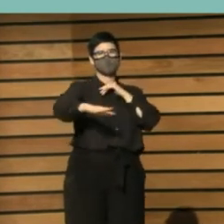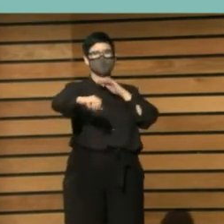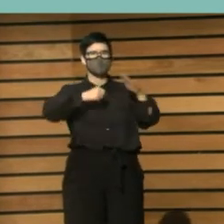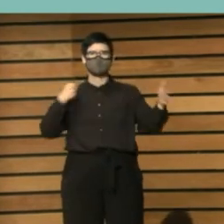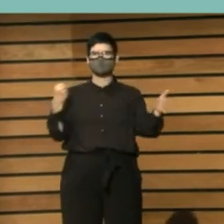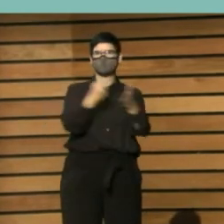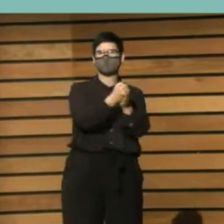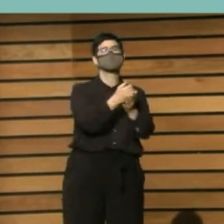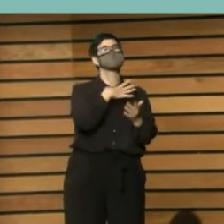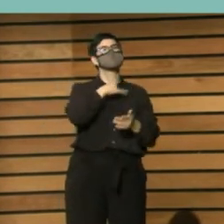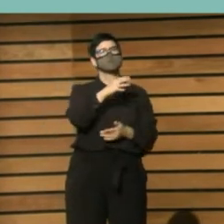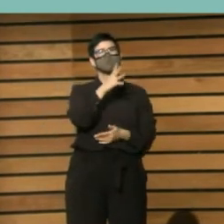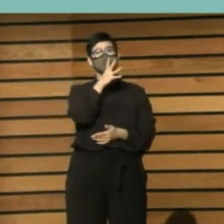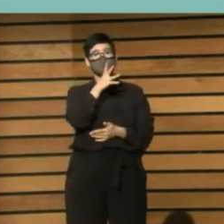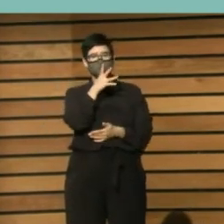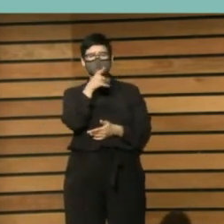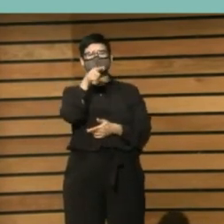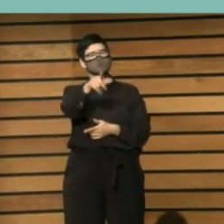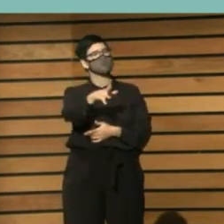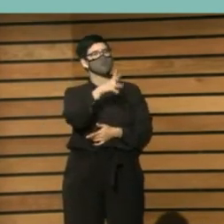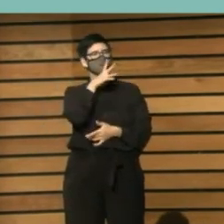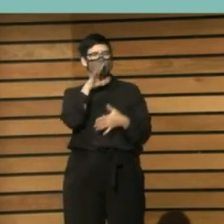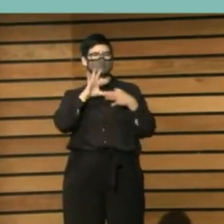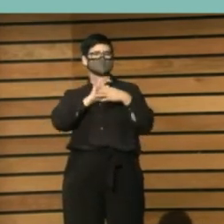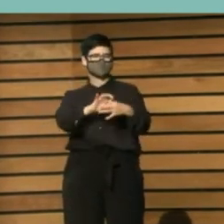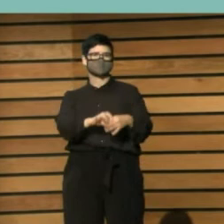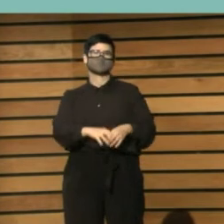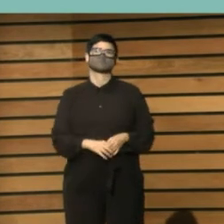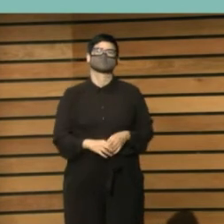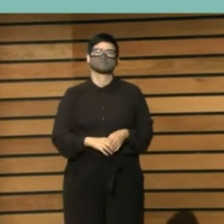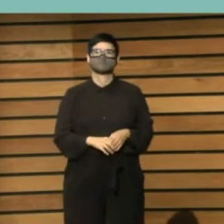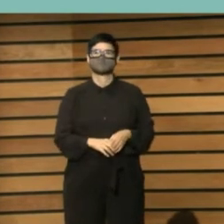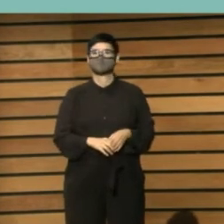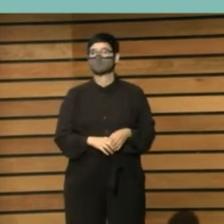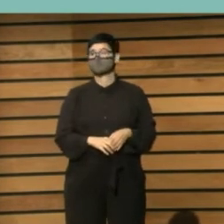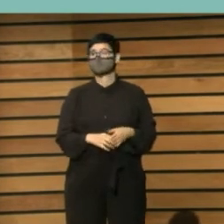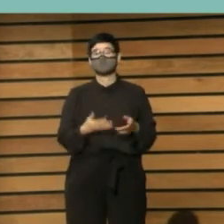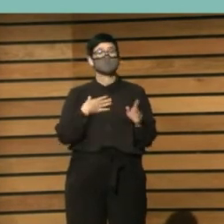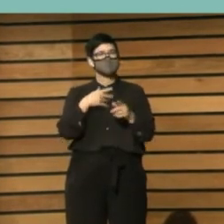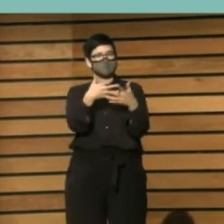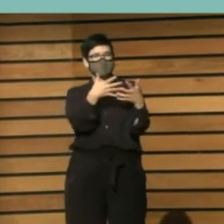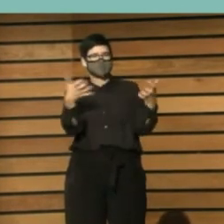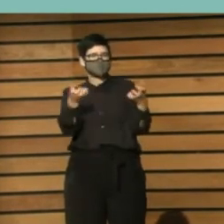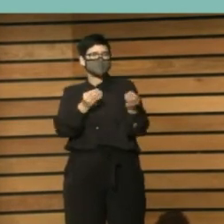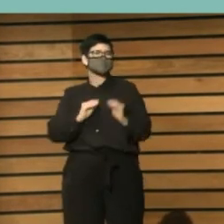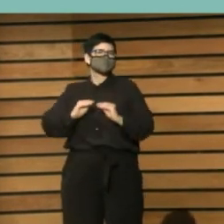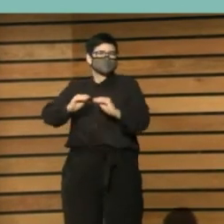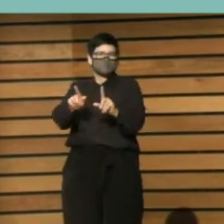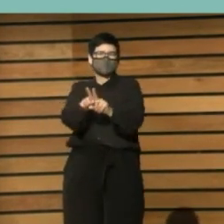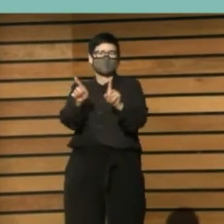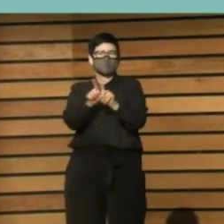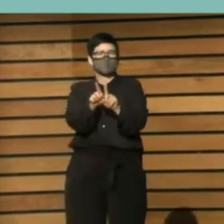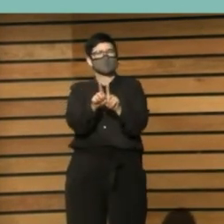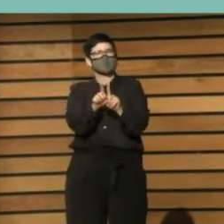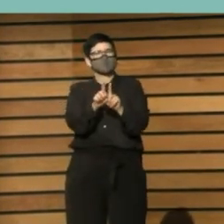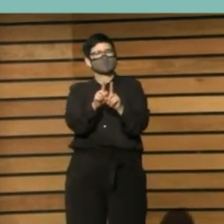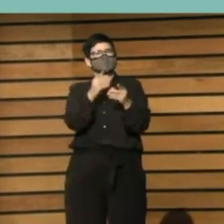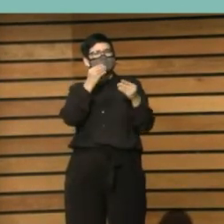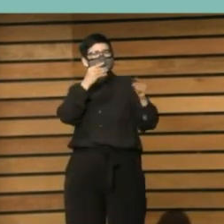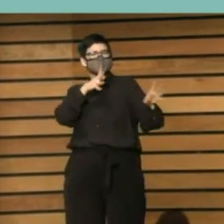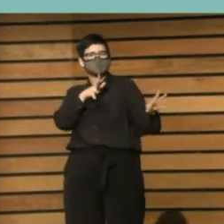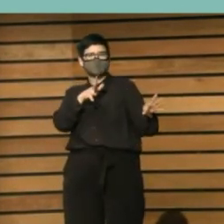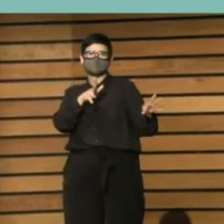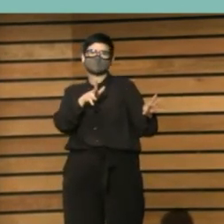Sea agua, amigo. Este era su mensaje. Una bonita metáfora que